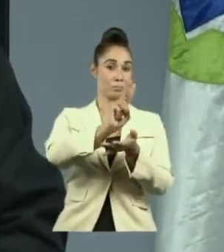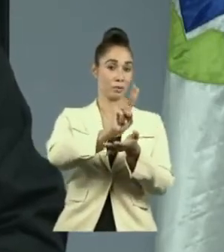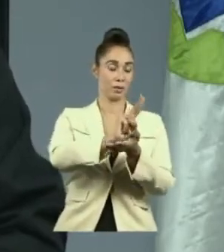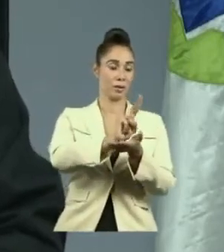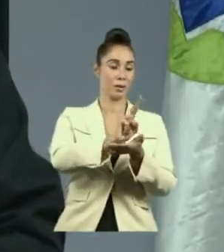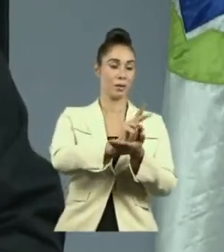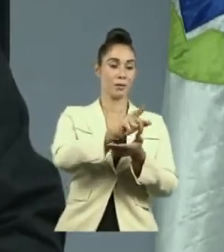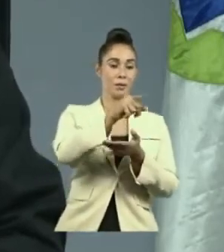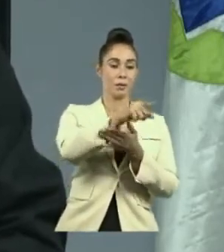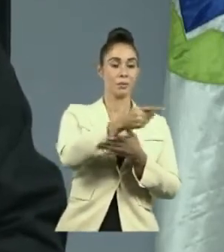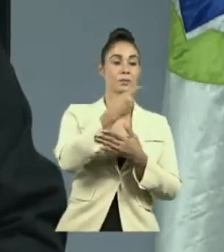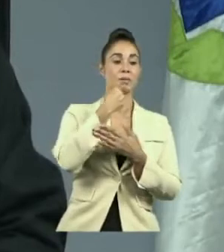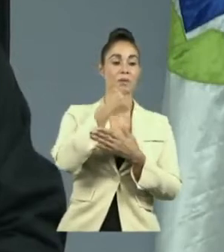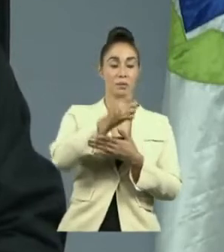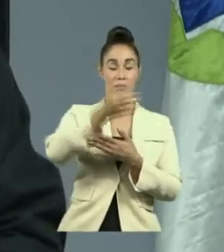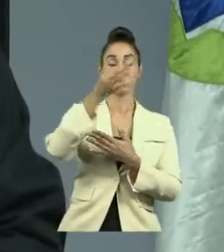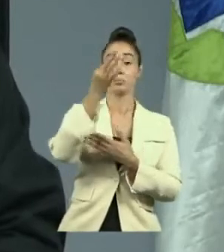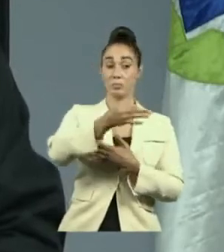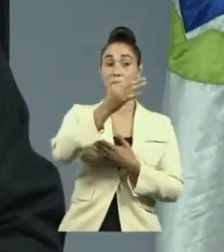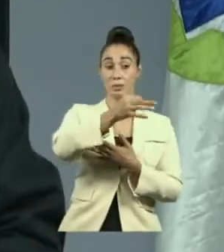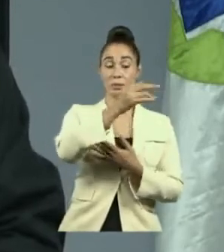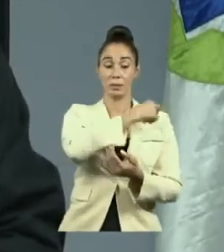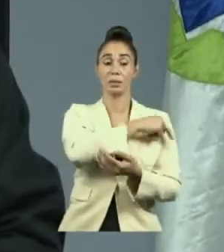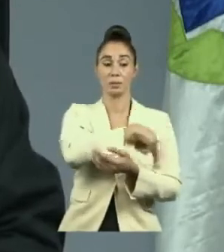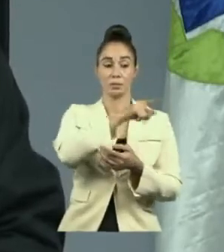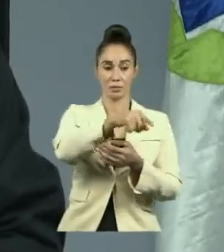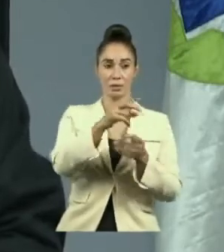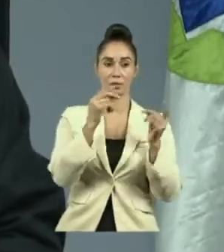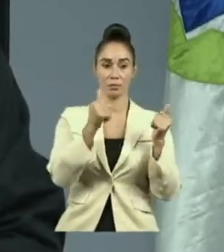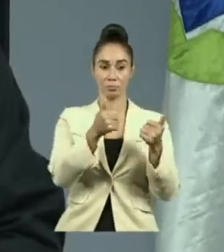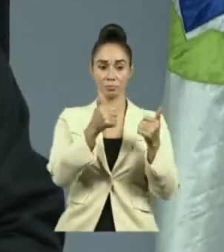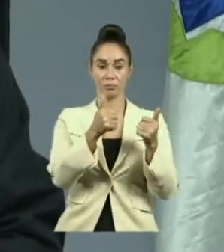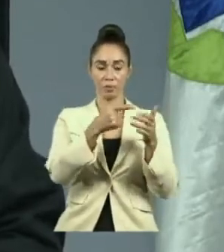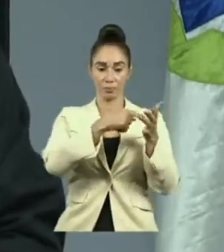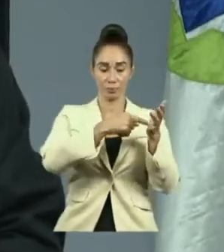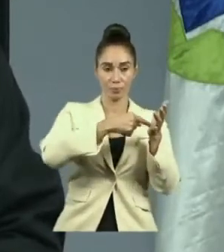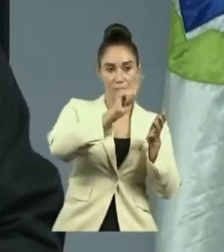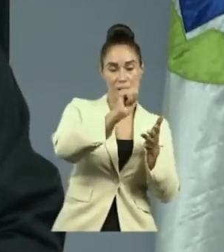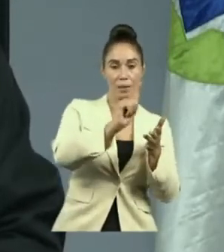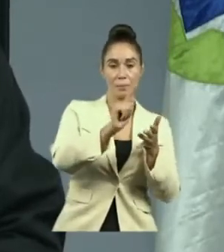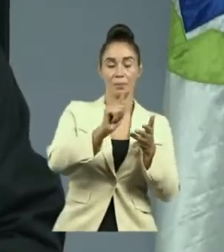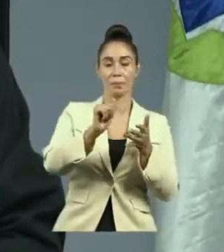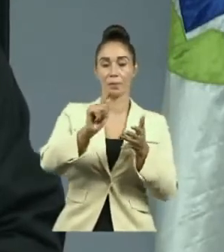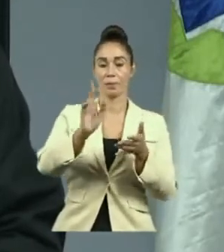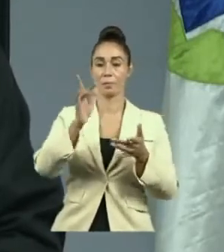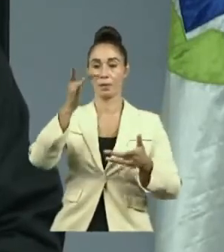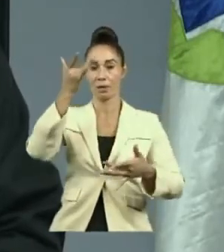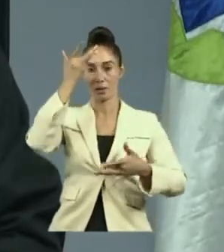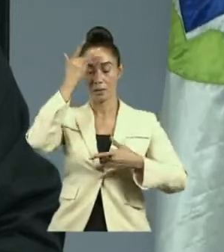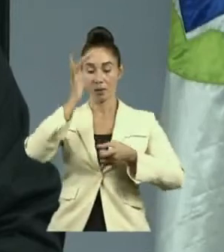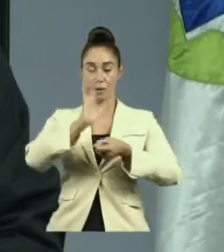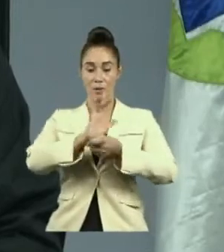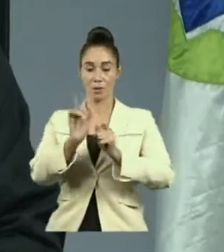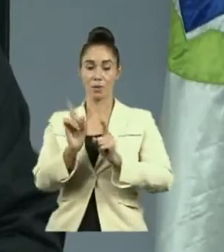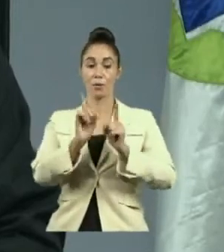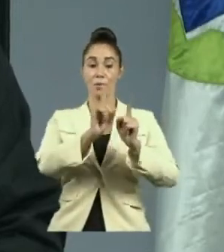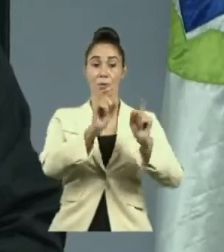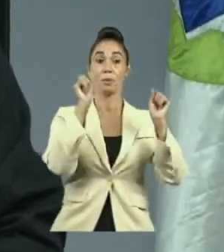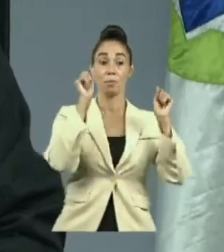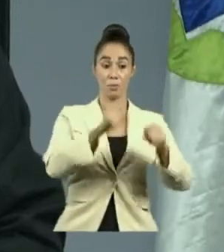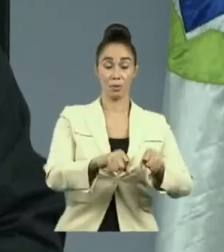decirle que ese hospital si está habilitado y reúne las condiciones para la prestación de servicios y tiene